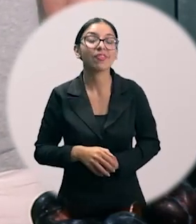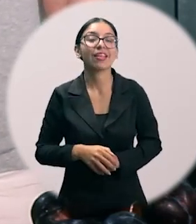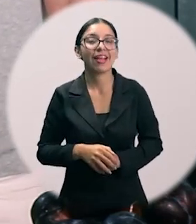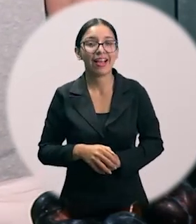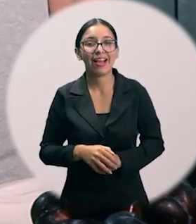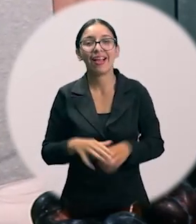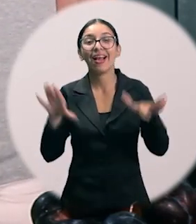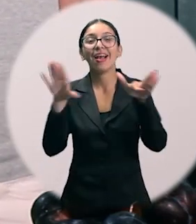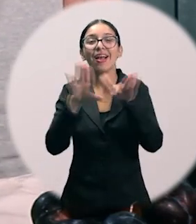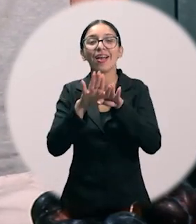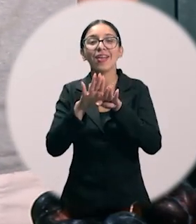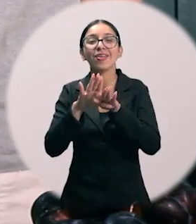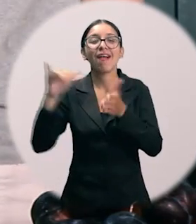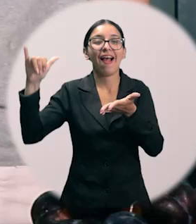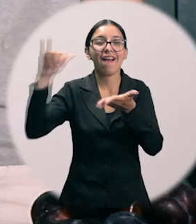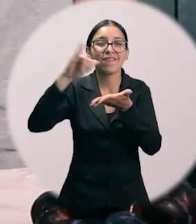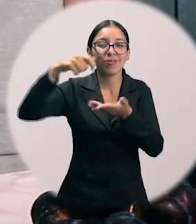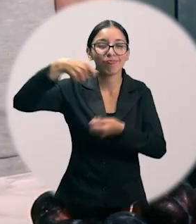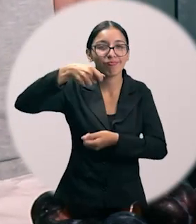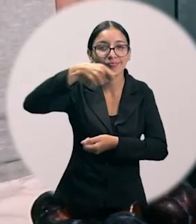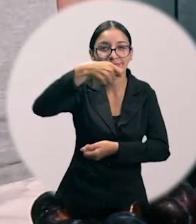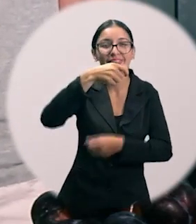Entonces le doy con avioncito, como si fuera cuando eran bebés.